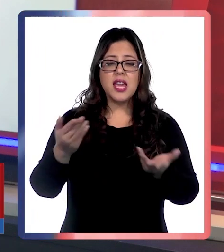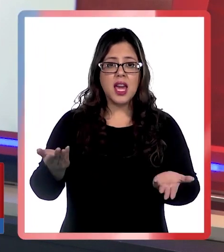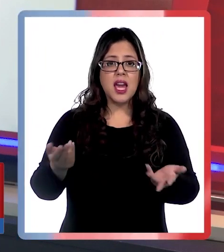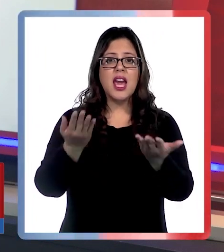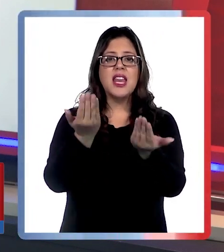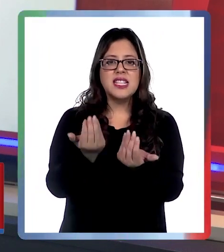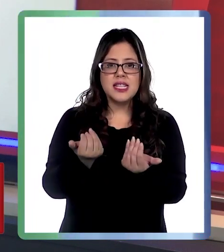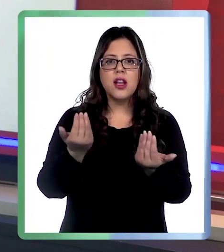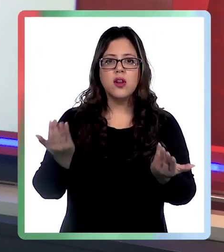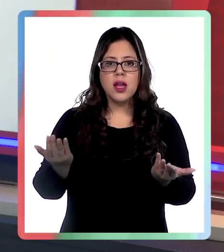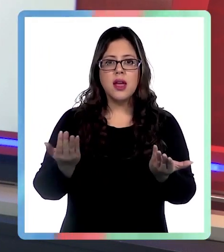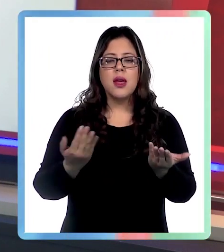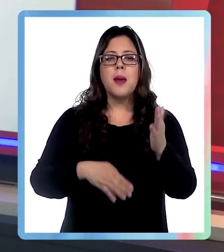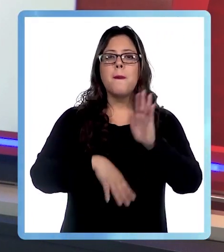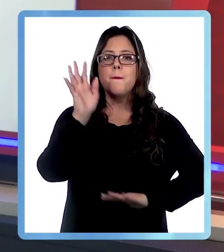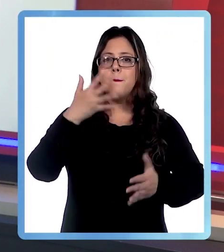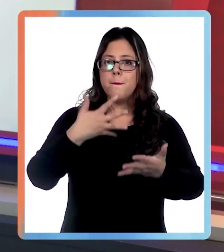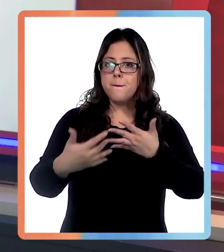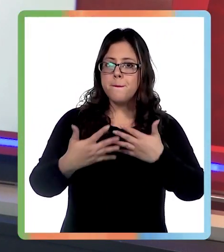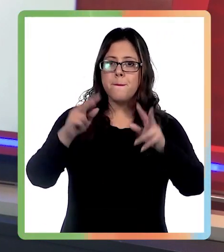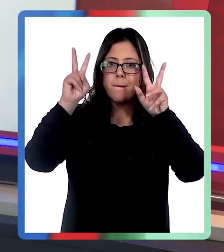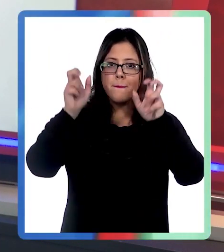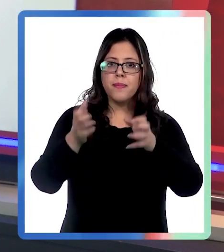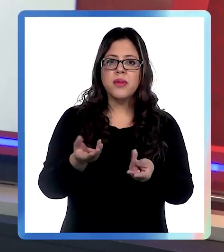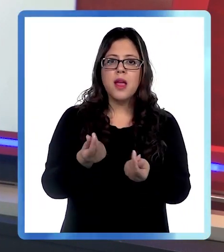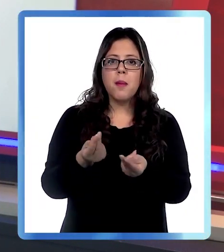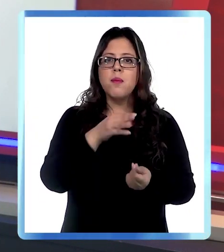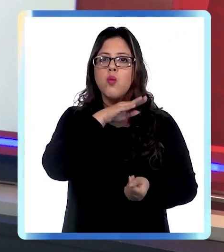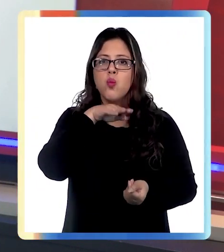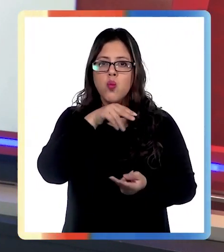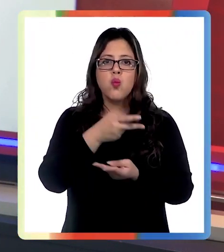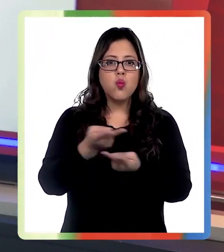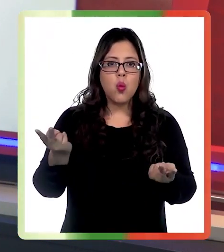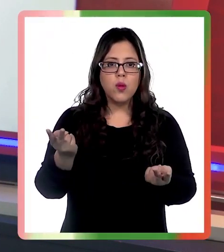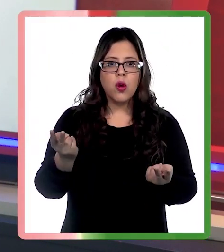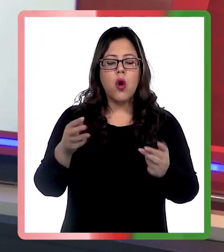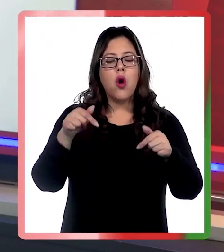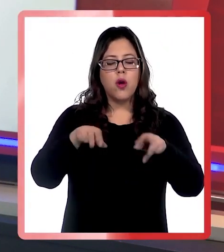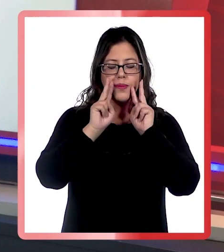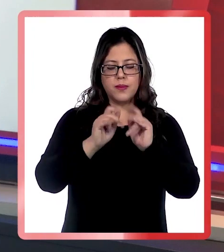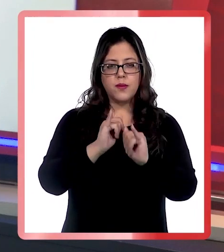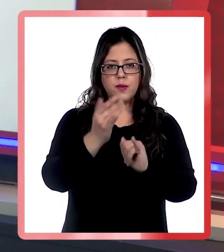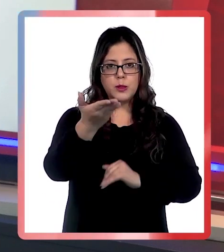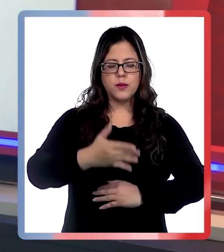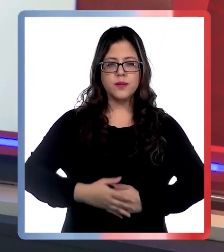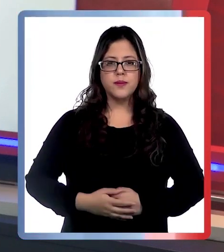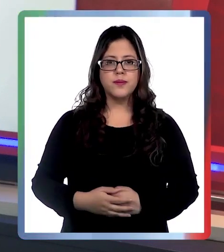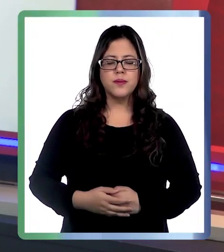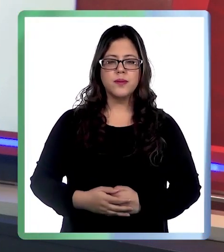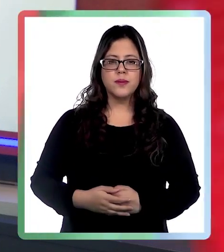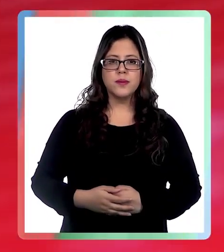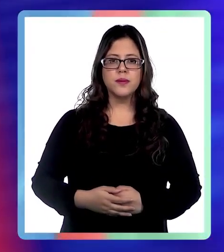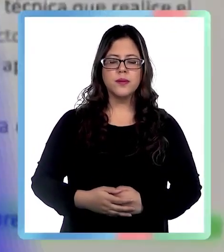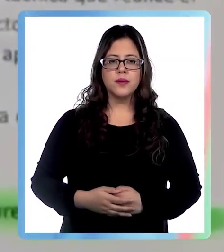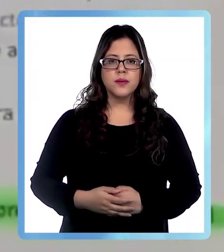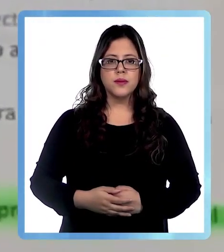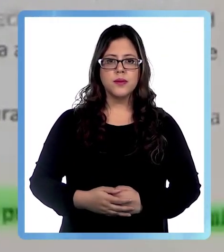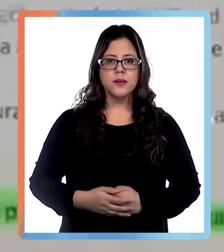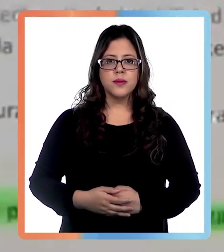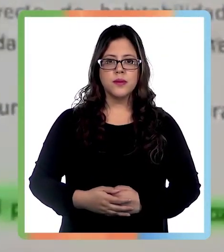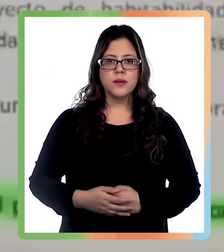puesto sobre la mesa la necesidad de más transparencia en el uso de los dineros públicos TV de Linares con esta